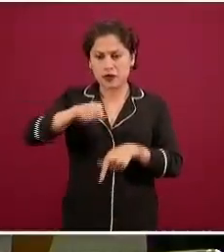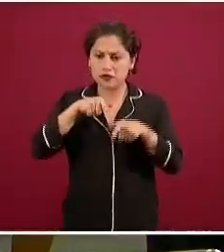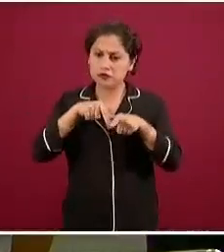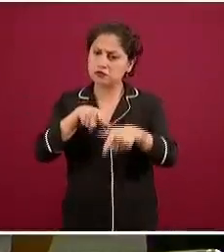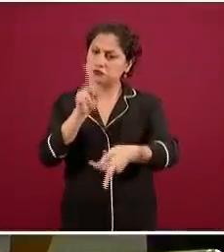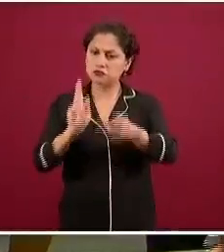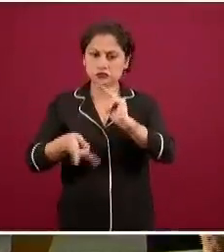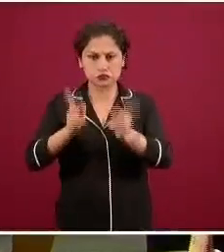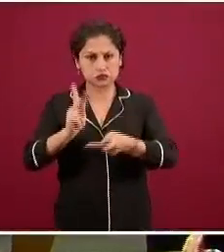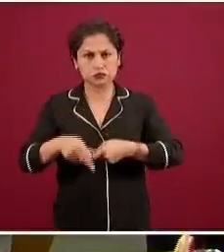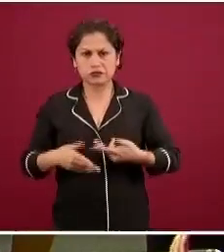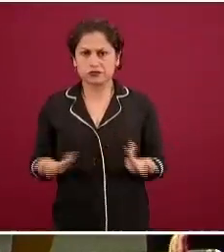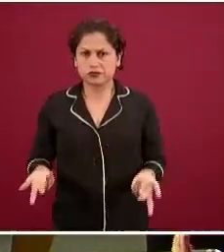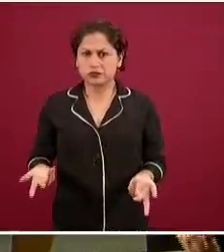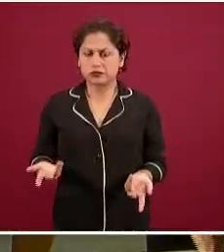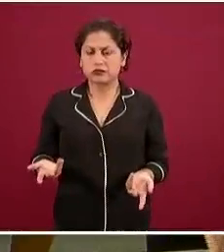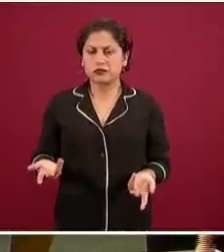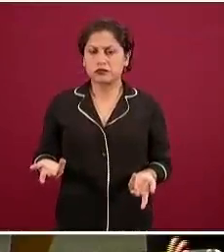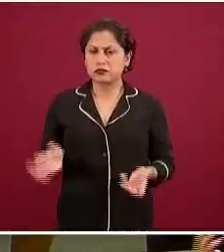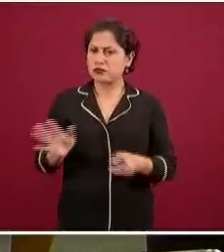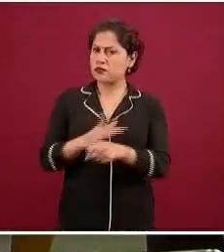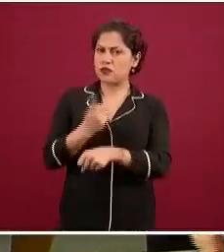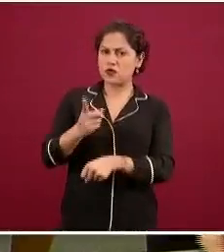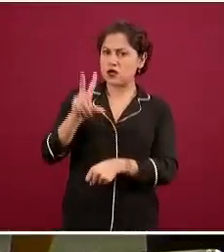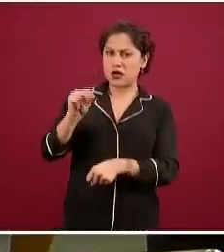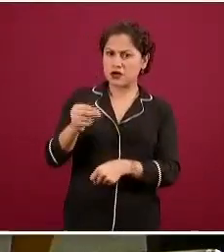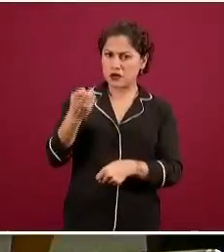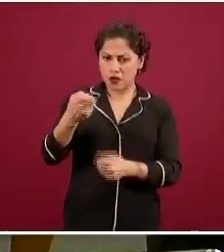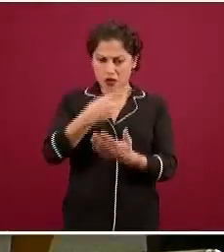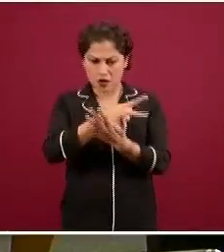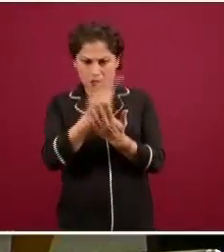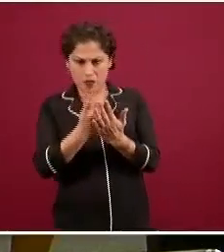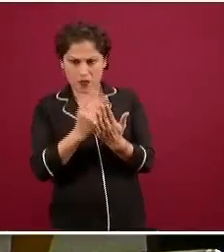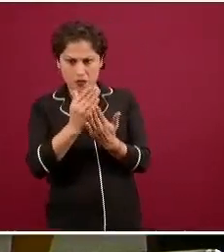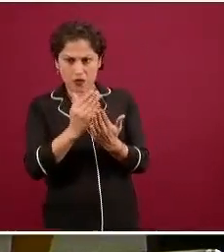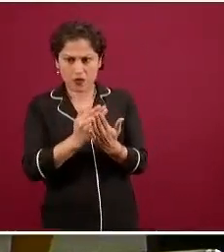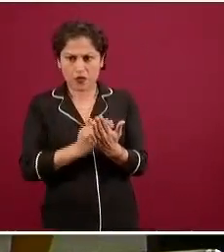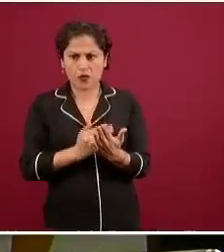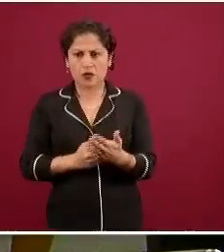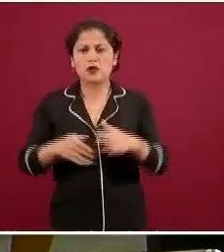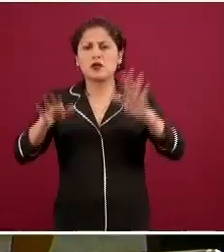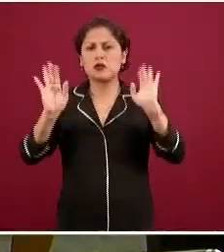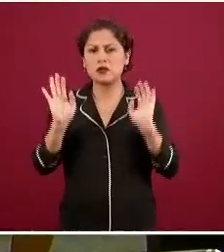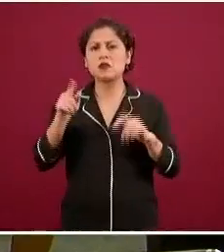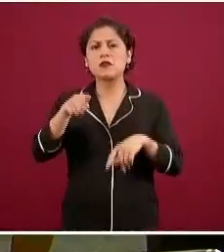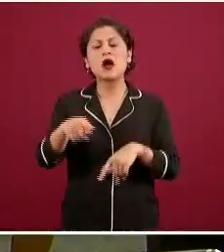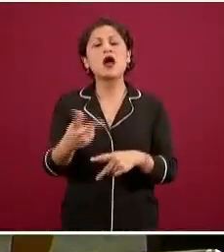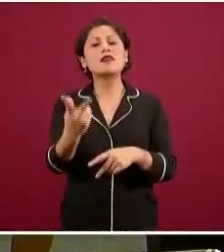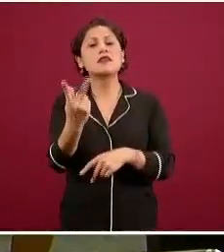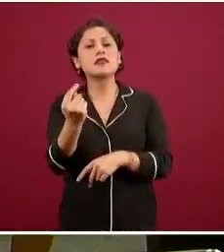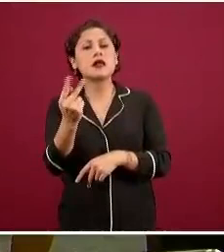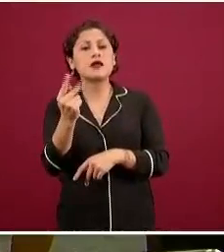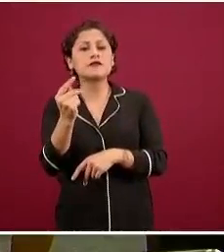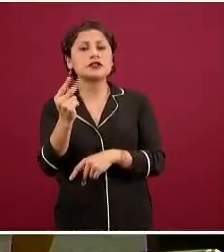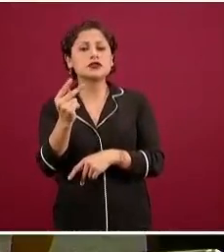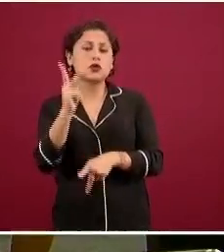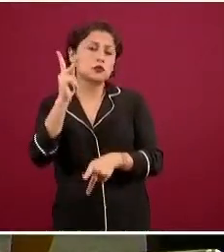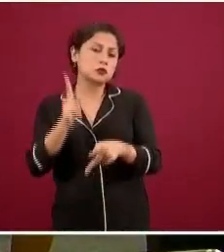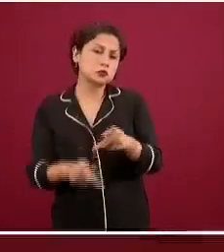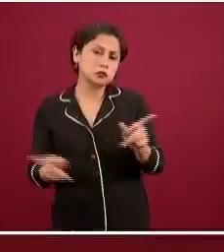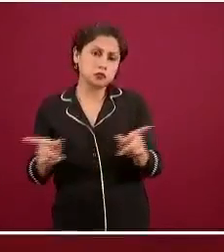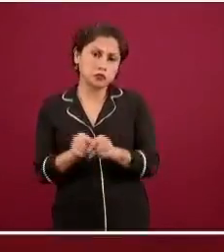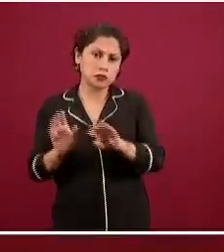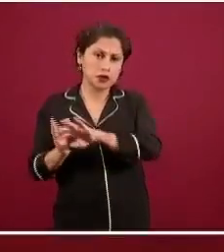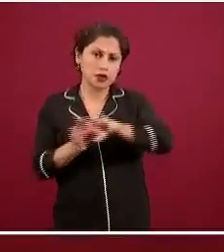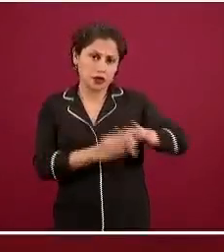no? O sea, es un programa. Nos podemos quedar unos minutitos, aunque se acabe la transmisión, el público ya no verá la